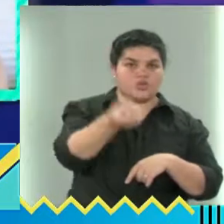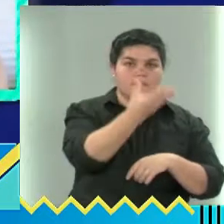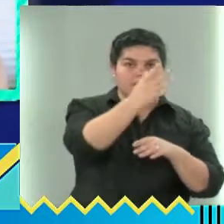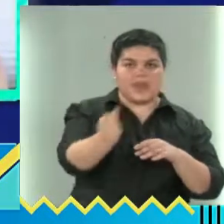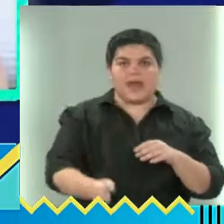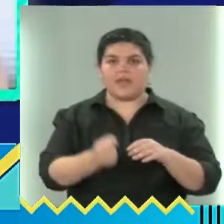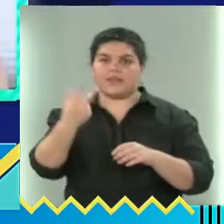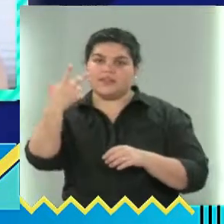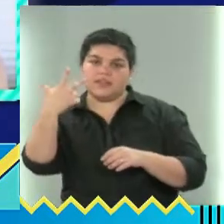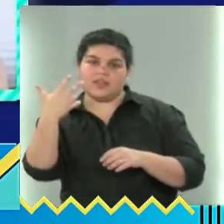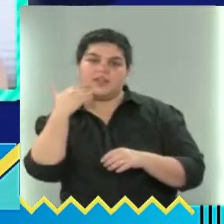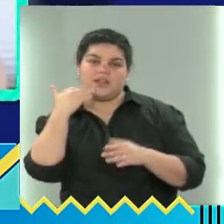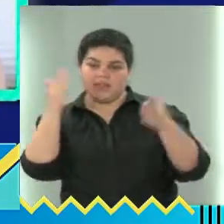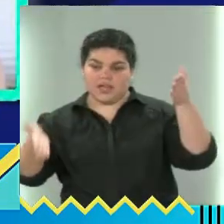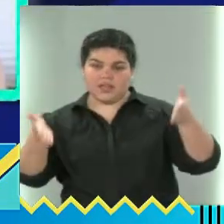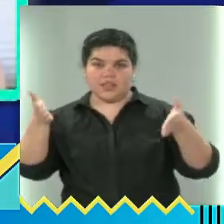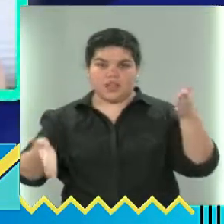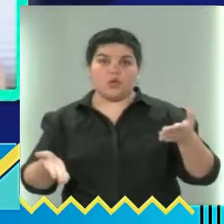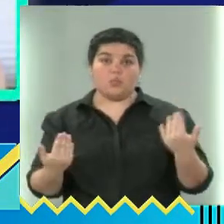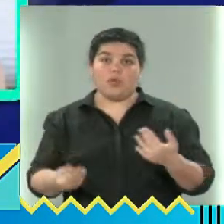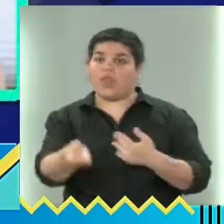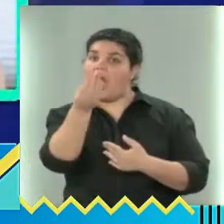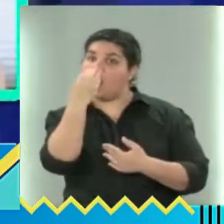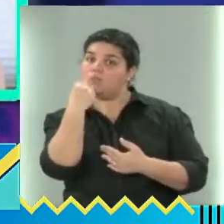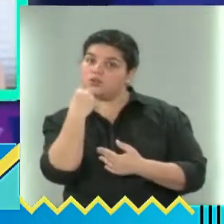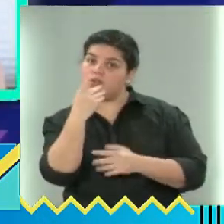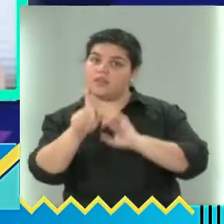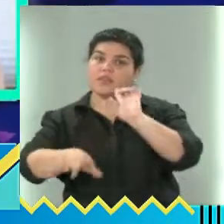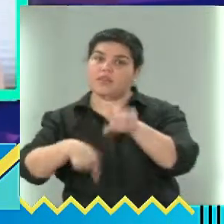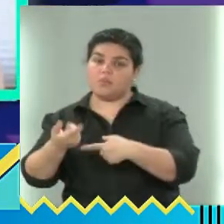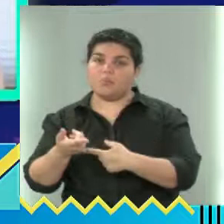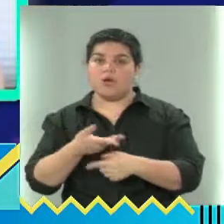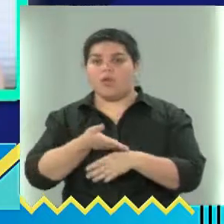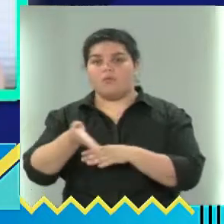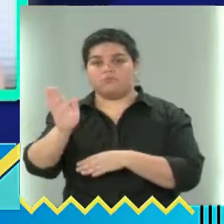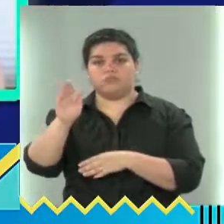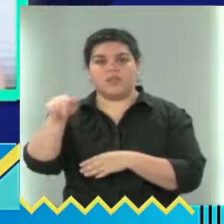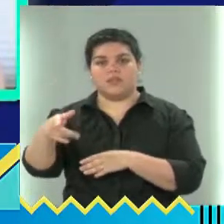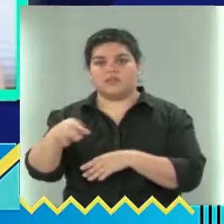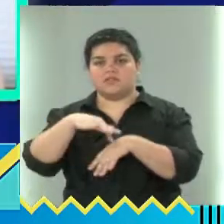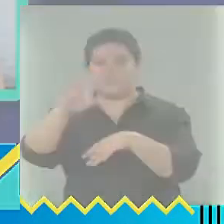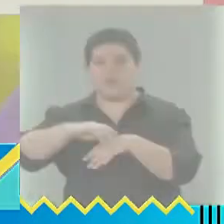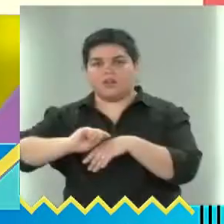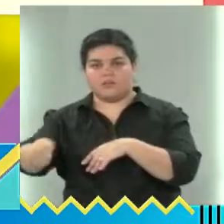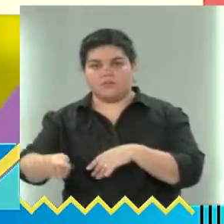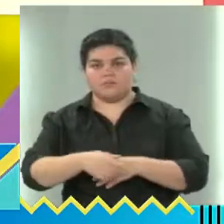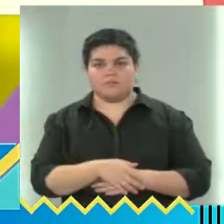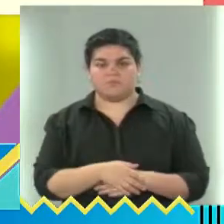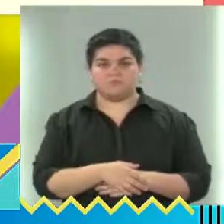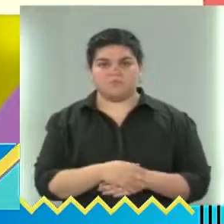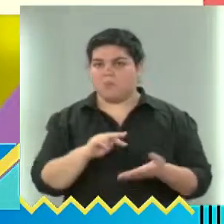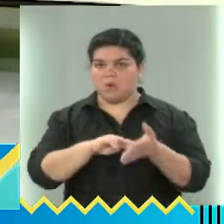15 horas. O sea, hasta pueden almorzar e ir a donar sangre. No hay ningún problema. ¿Ven ustedes alguna especie de